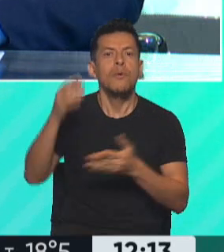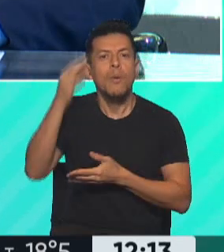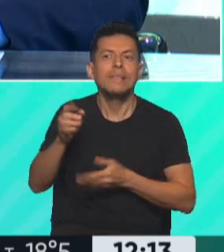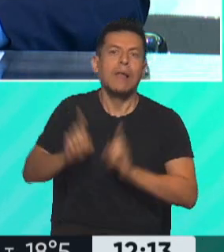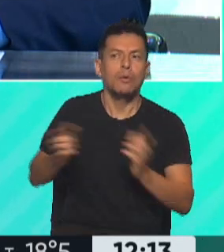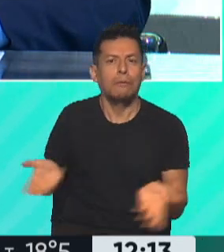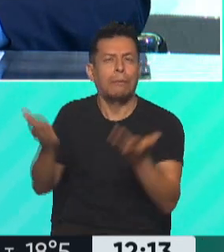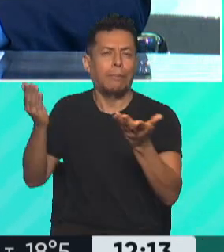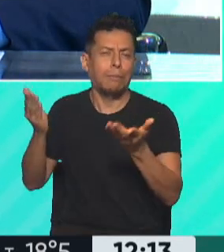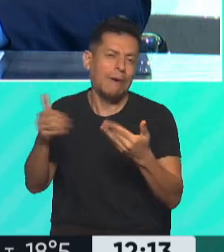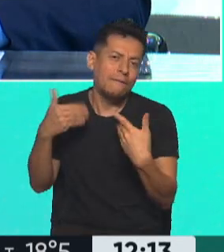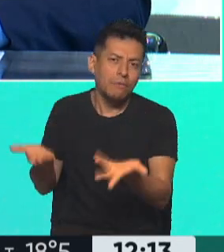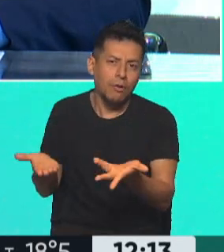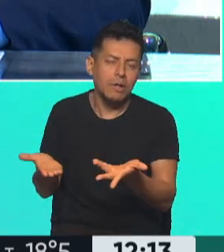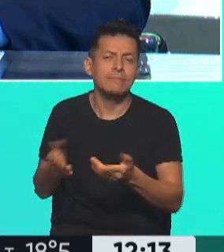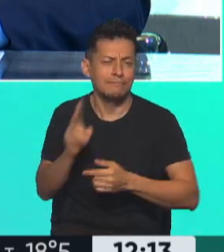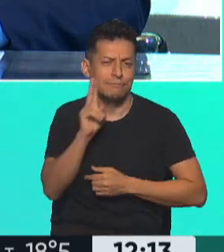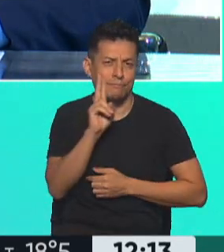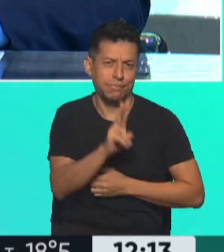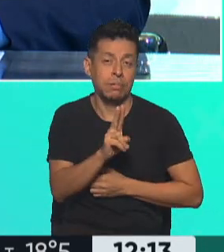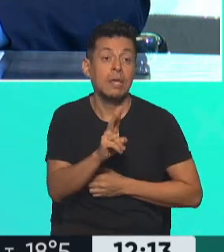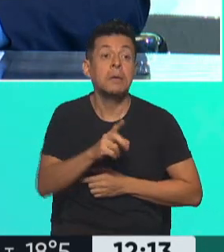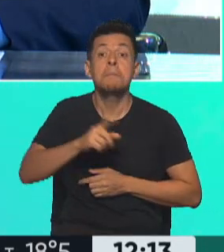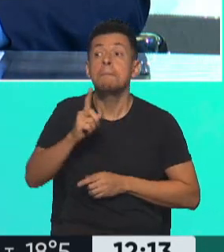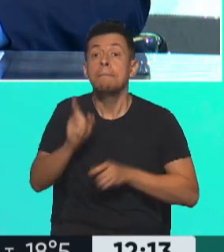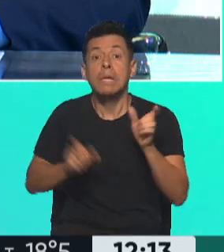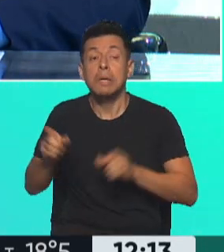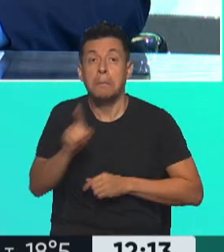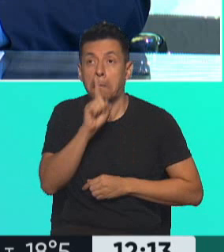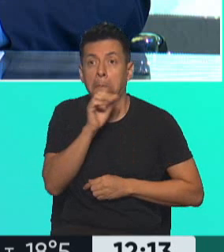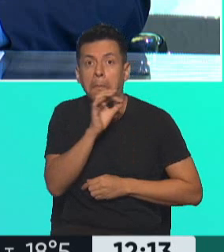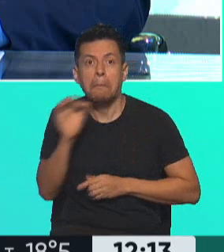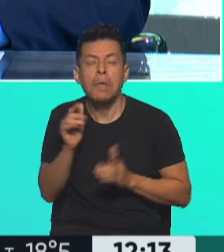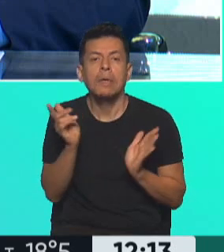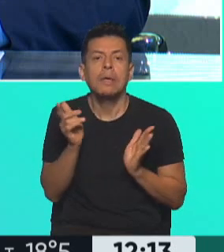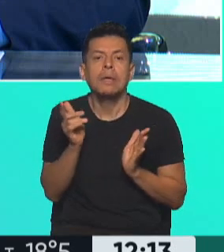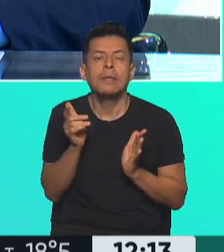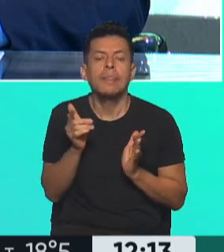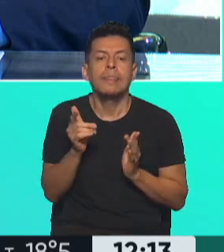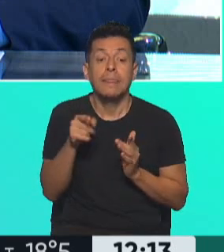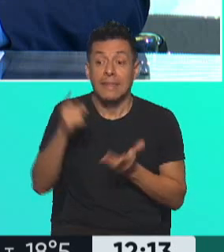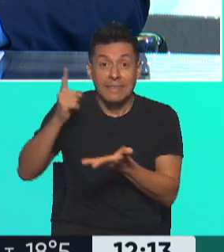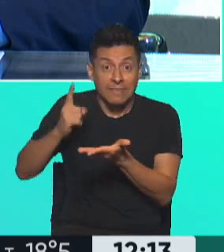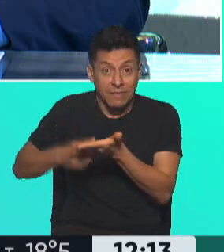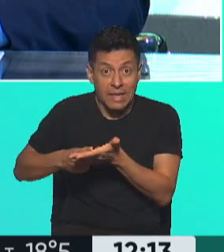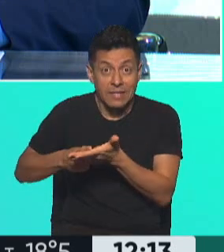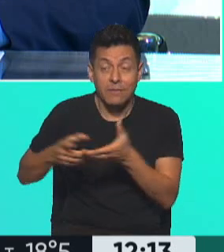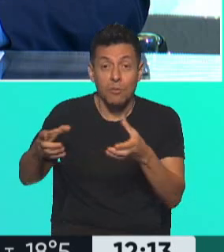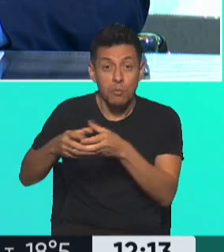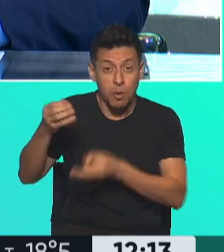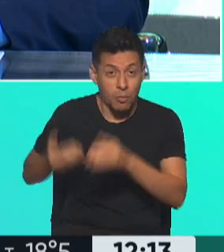Me llama la atención, por ejemplo, que nadie diga que unos días antes de este fallo de la Corte